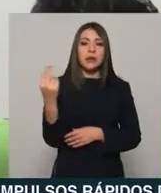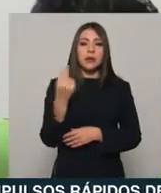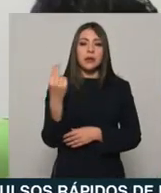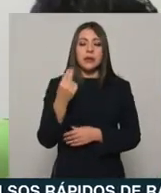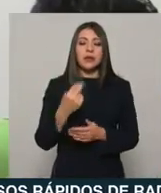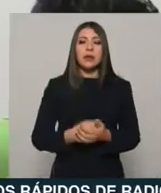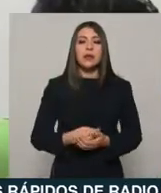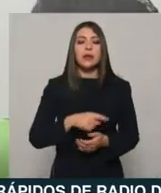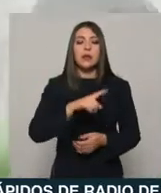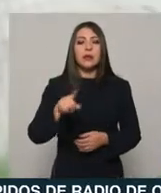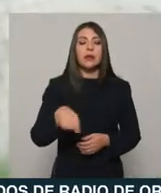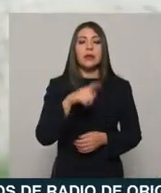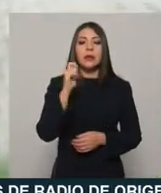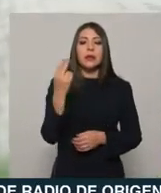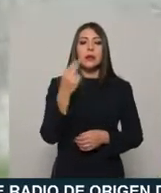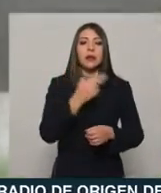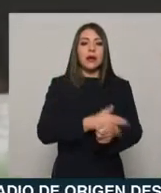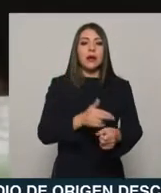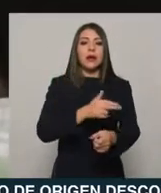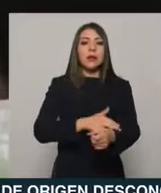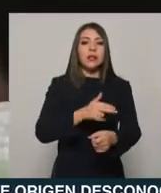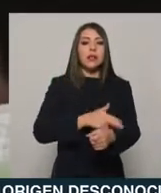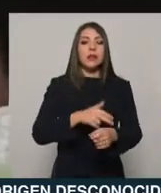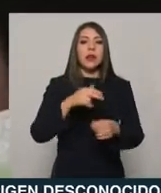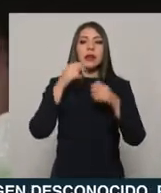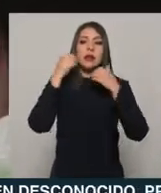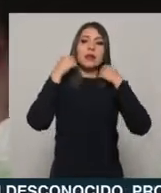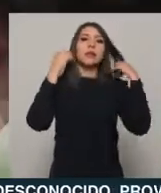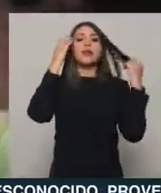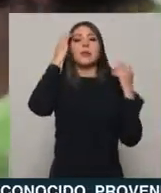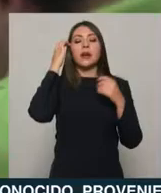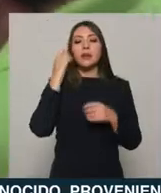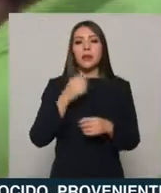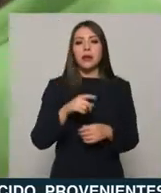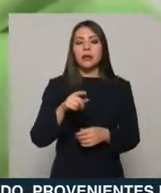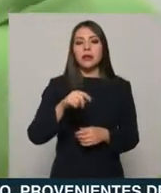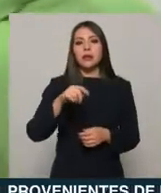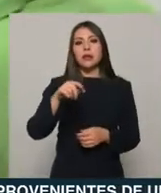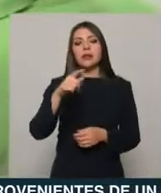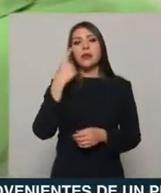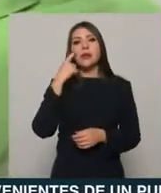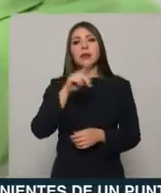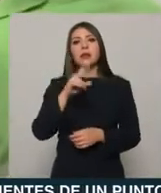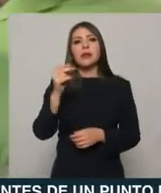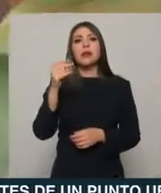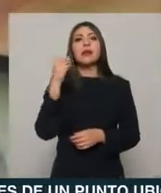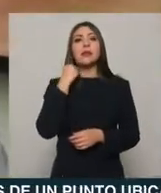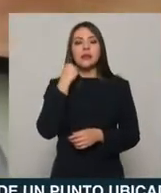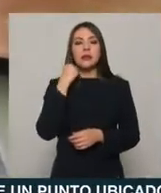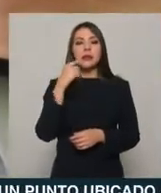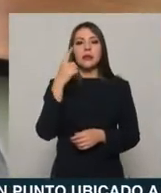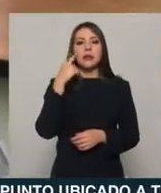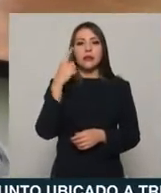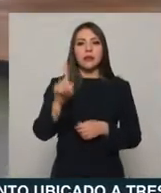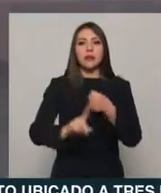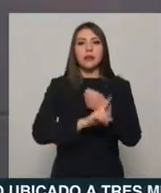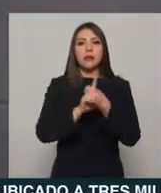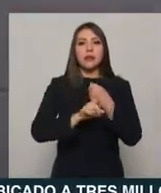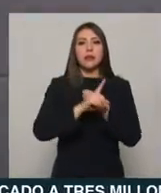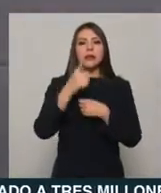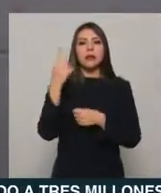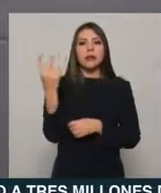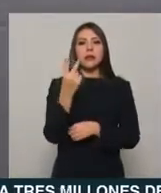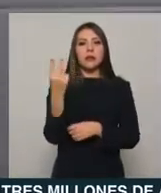nosotros procuramos que en todos los procesos de mediación no exista ningún abogado presente porque ese es el conflicto entre las dos